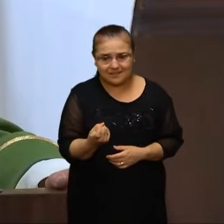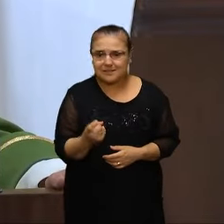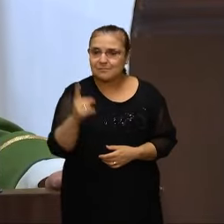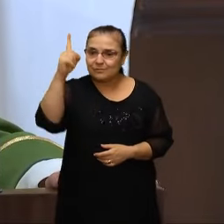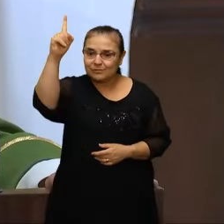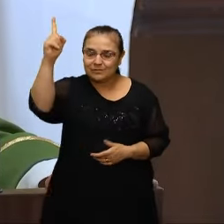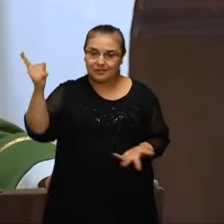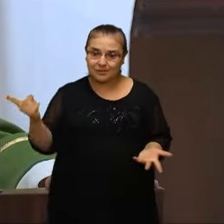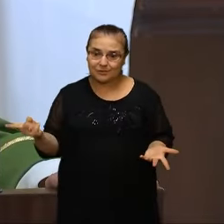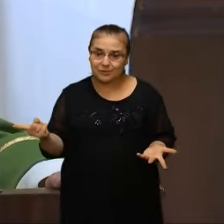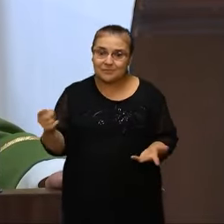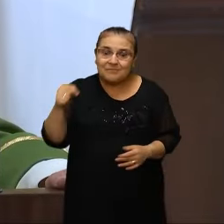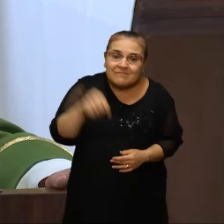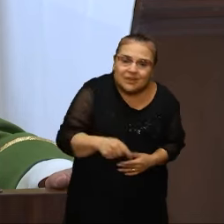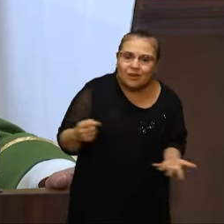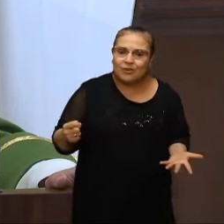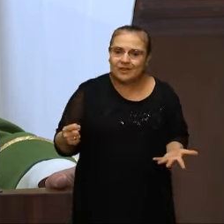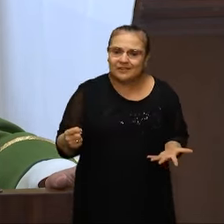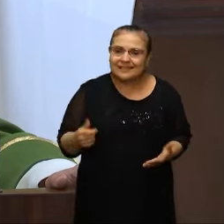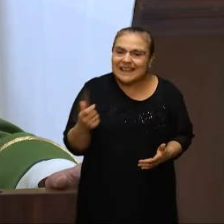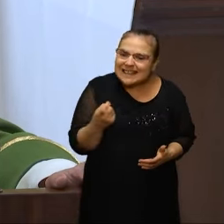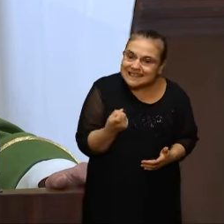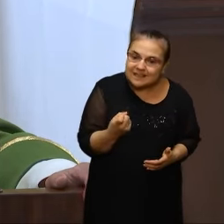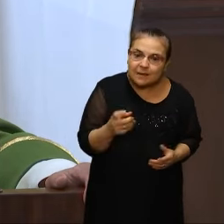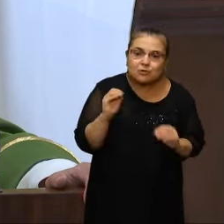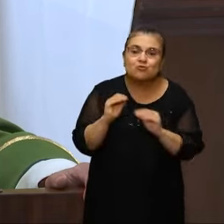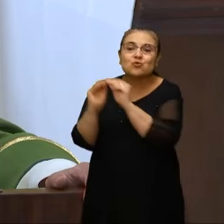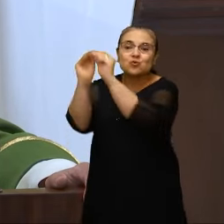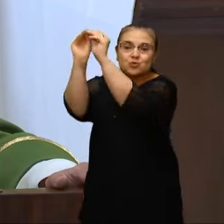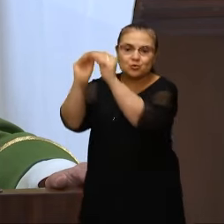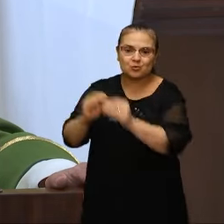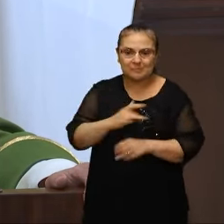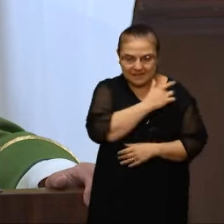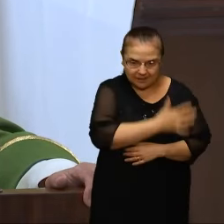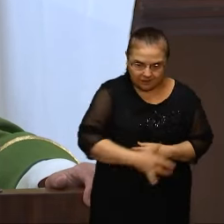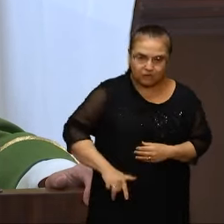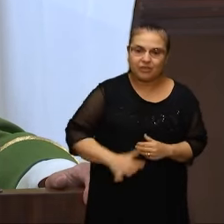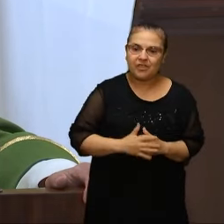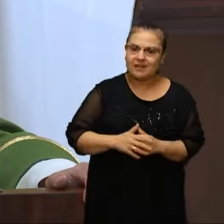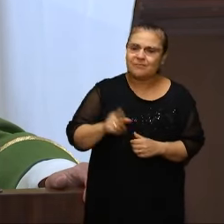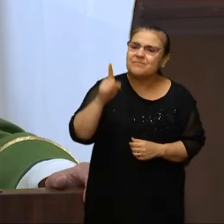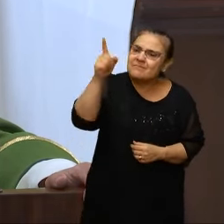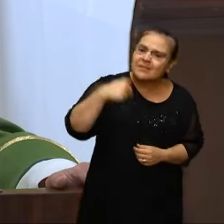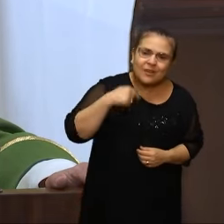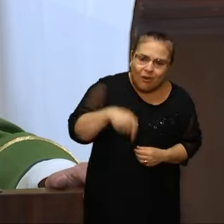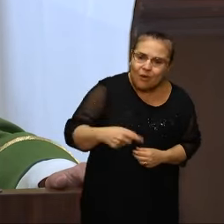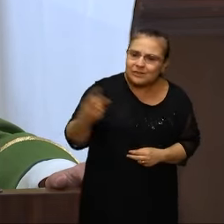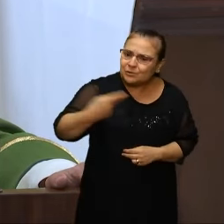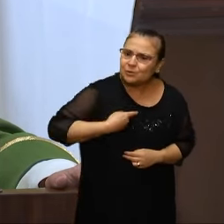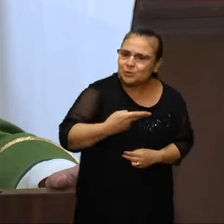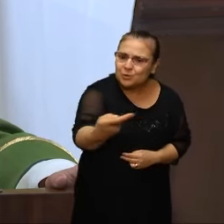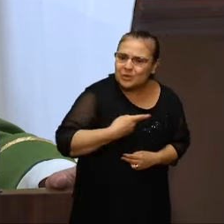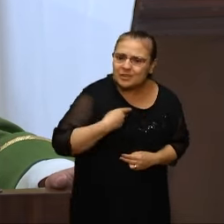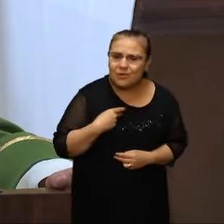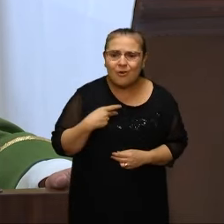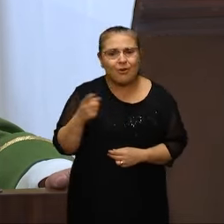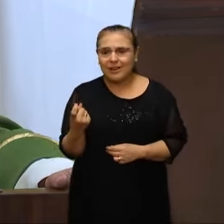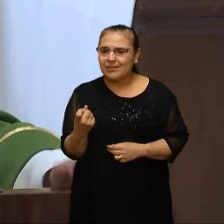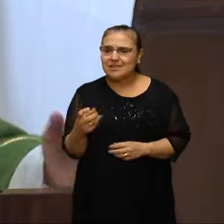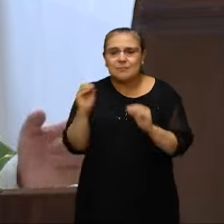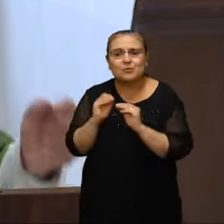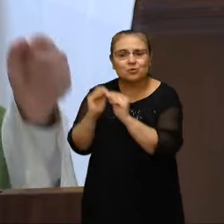Dios. Hoy más que nunca tú y yo necesitamos de su misericordia. Hoy más que nunca tú y yo necesitamos de su